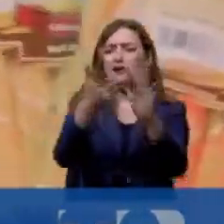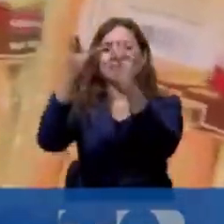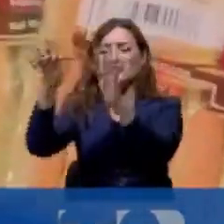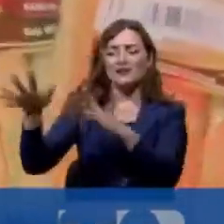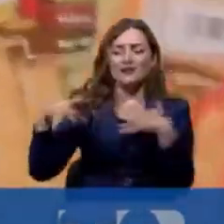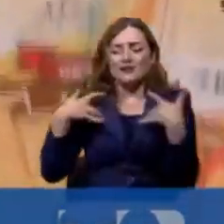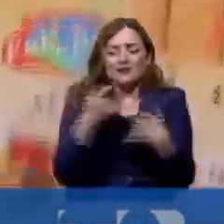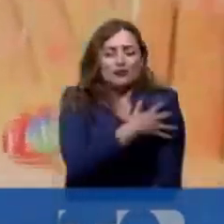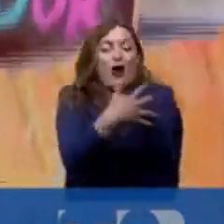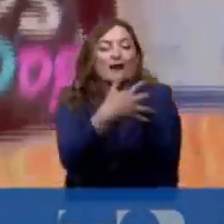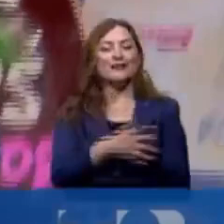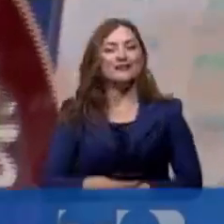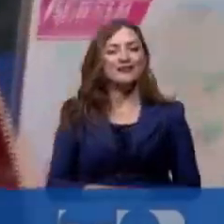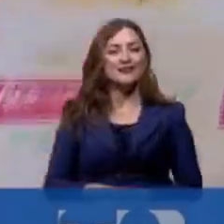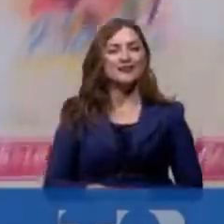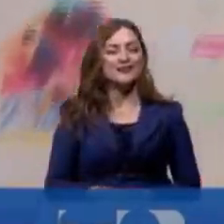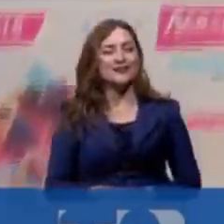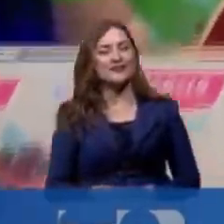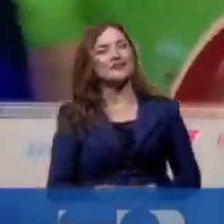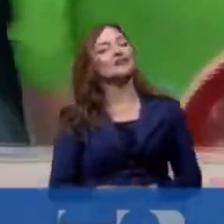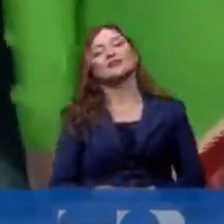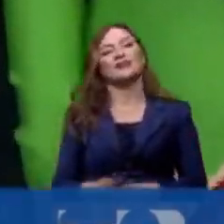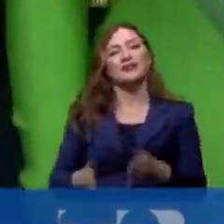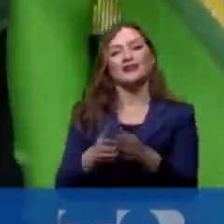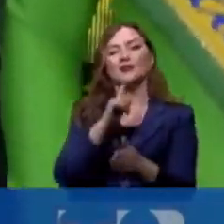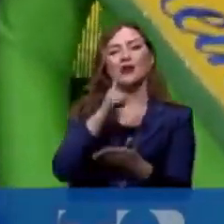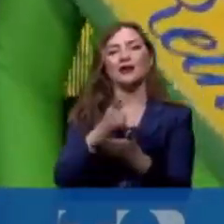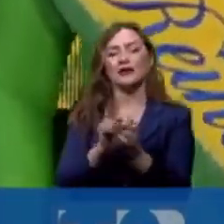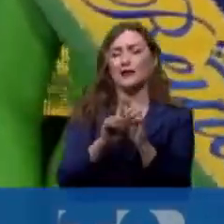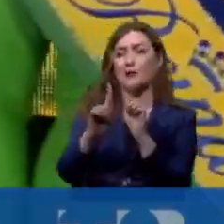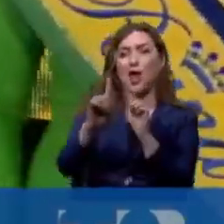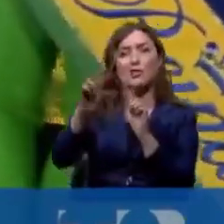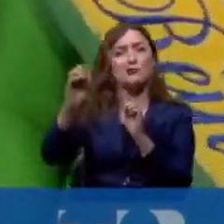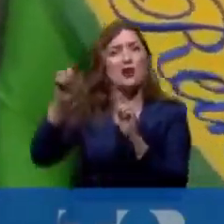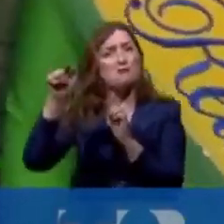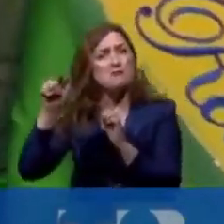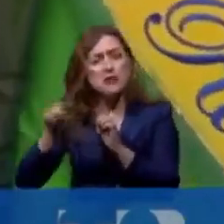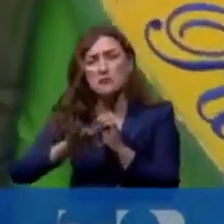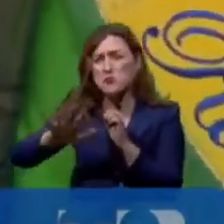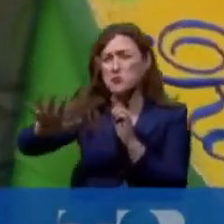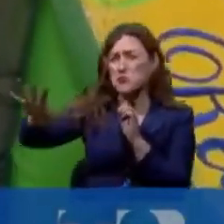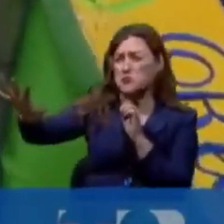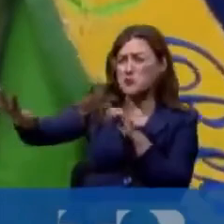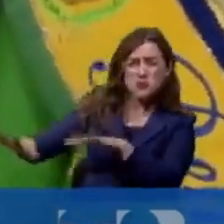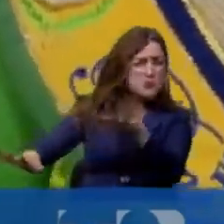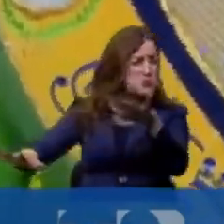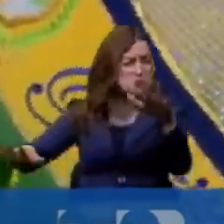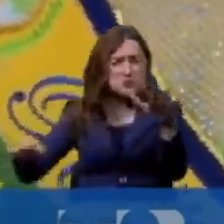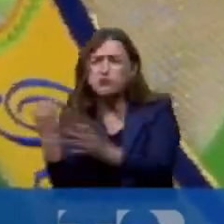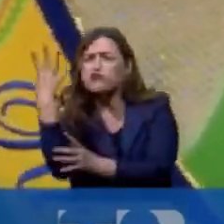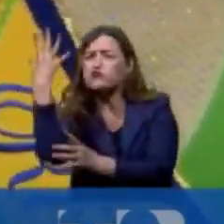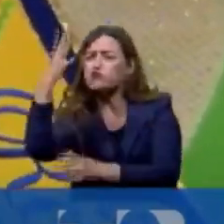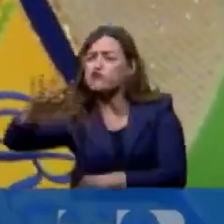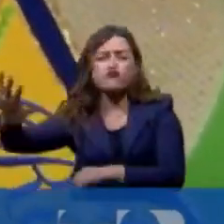energía. Efectivamente, el corredor Yanganate-Sangay, 100.000 hectáreas de una forma diferente de gestión, abarca